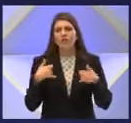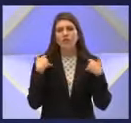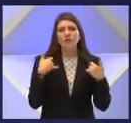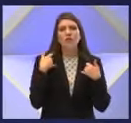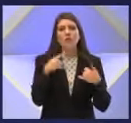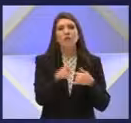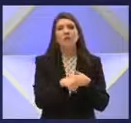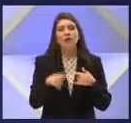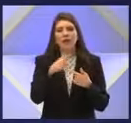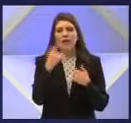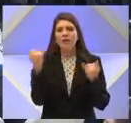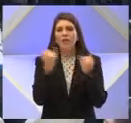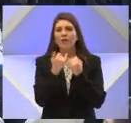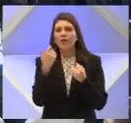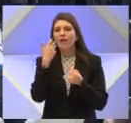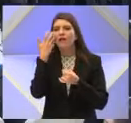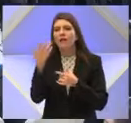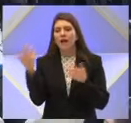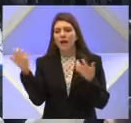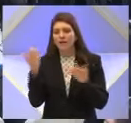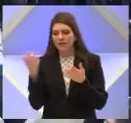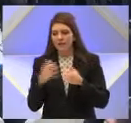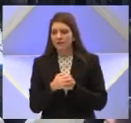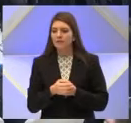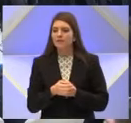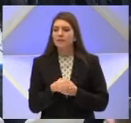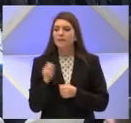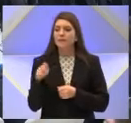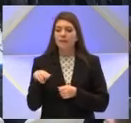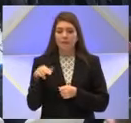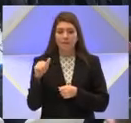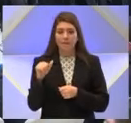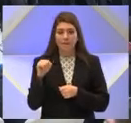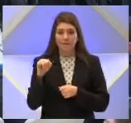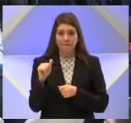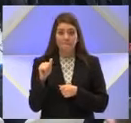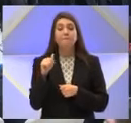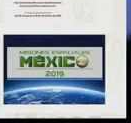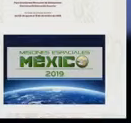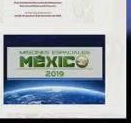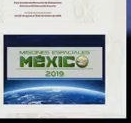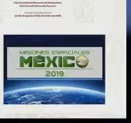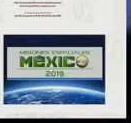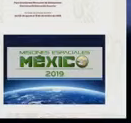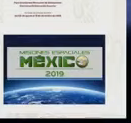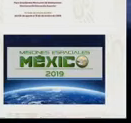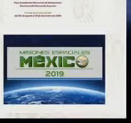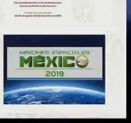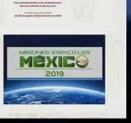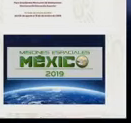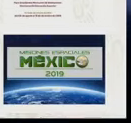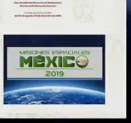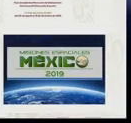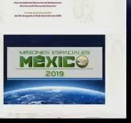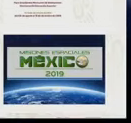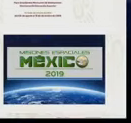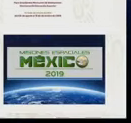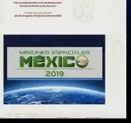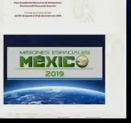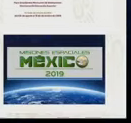pues gracias a lo que tenemos con nasa mandamos jóvenes estudiar jóvenes como algunos de ustedes último año de carrera